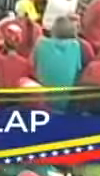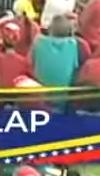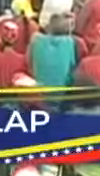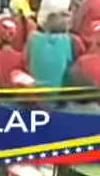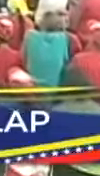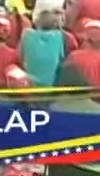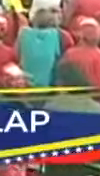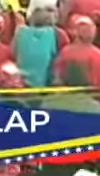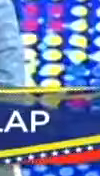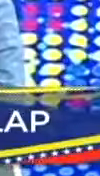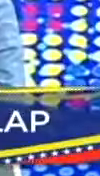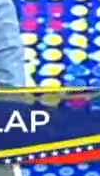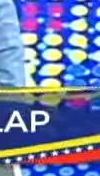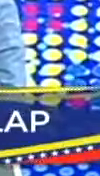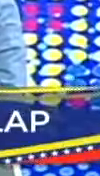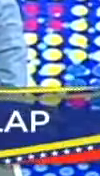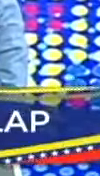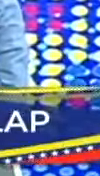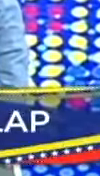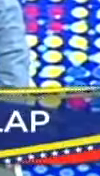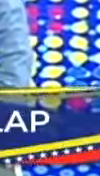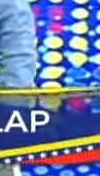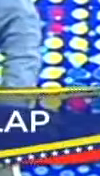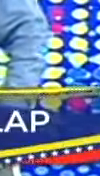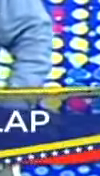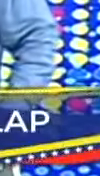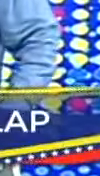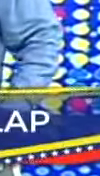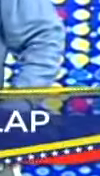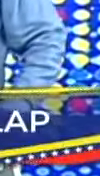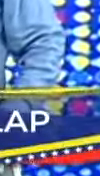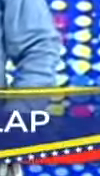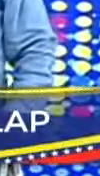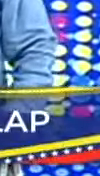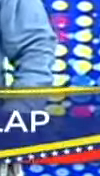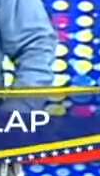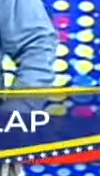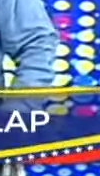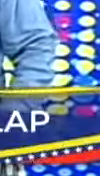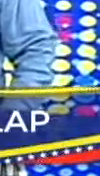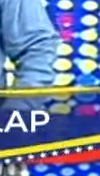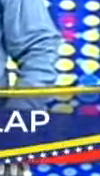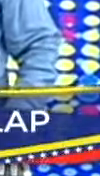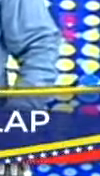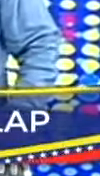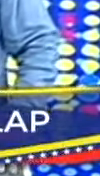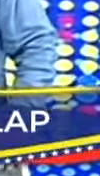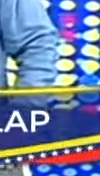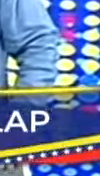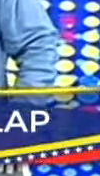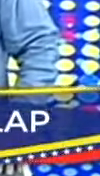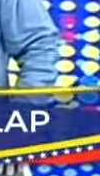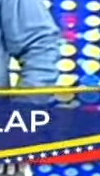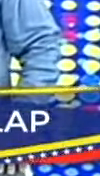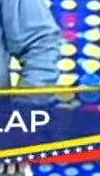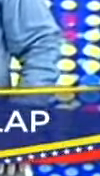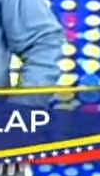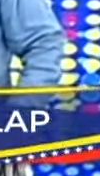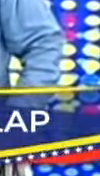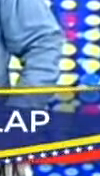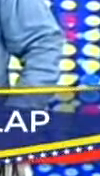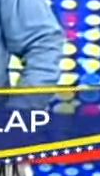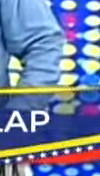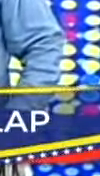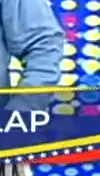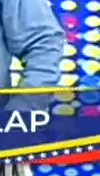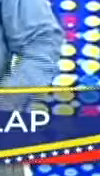la economía. Se están afinando estrategias con todos los sectores para que este programa social sea 100% de producción